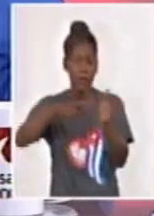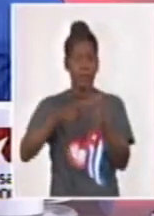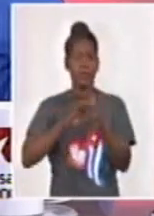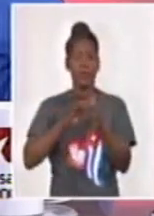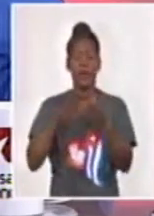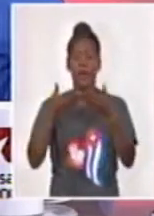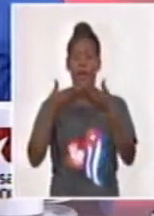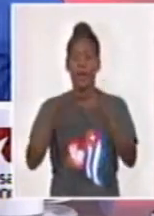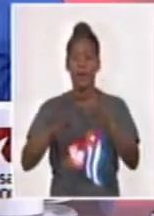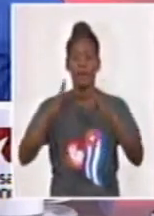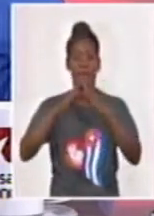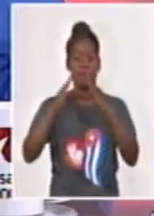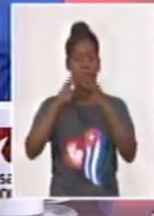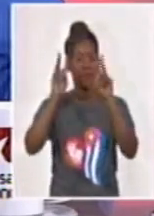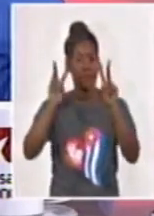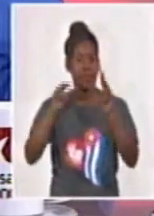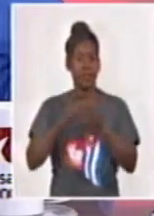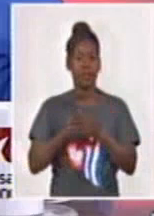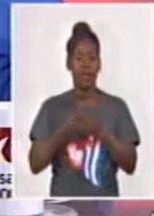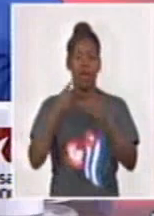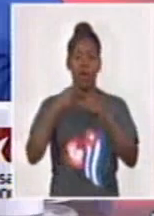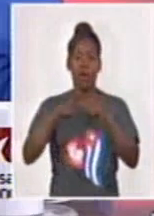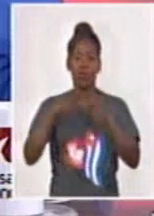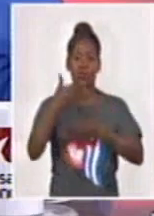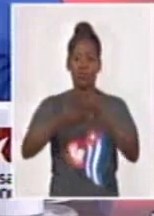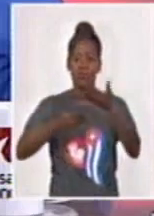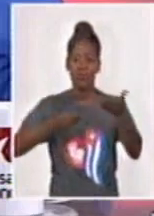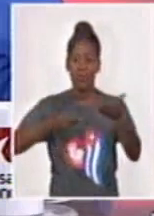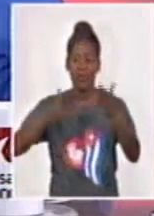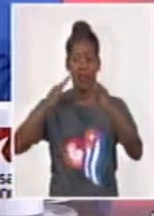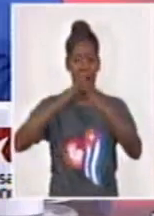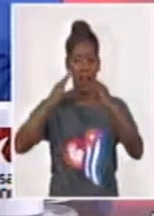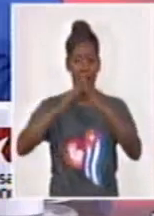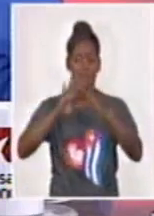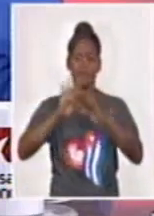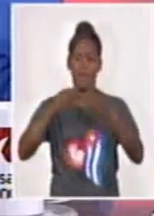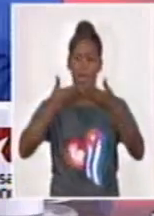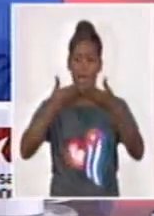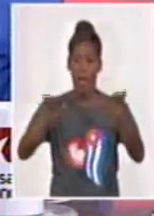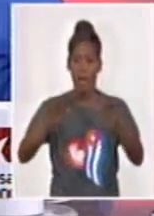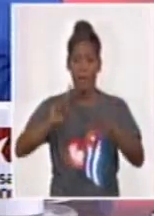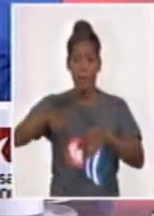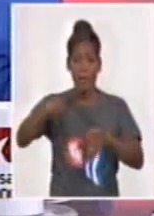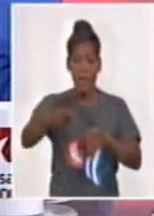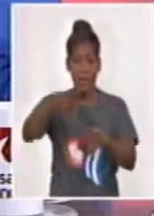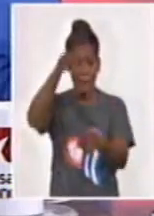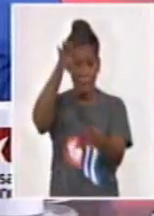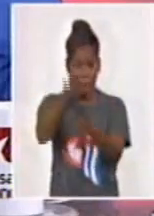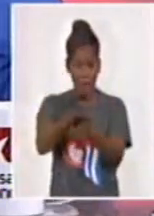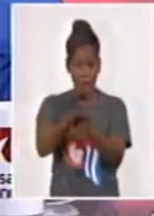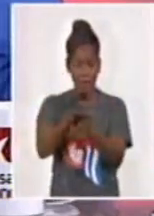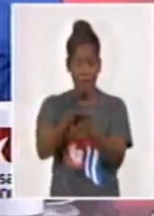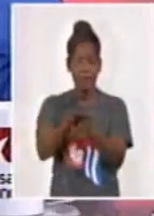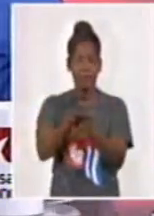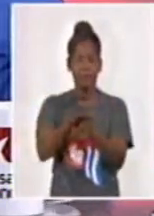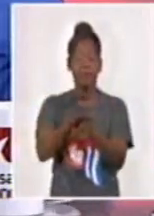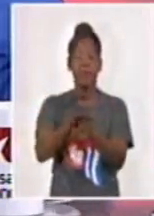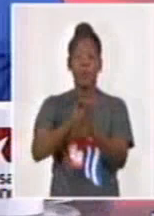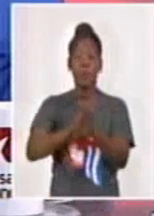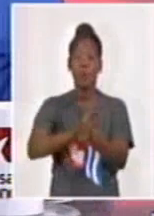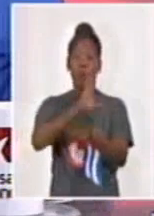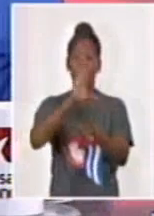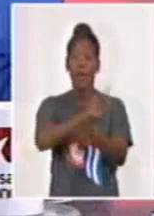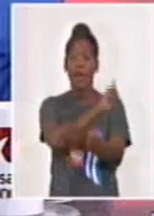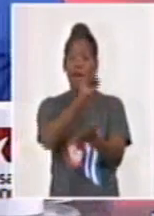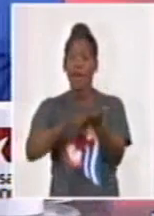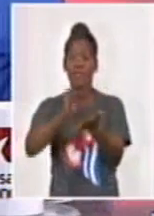servicios que estaban limitado en esta etapa y a partir de mañana comienzan a funcionar este servicio sería hasta las 7 de la noche en estos lugares